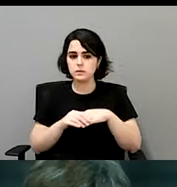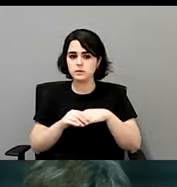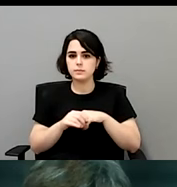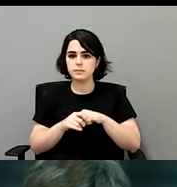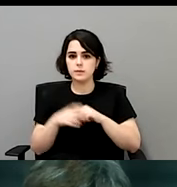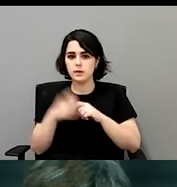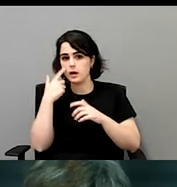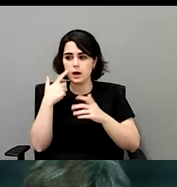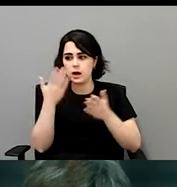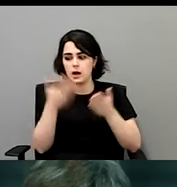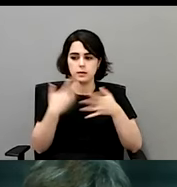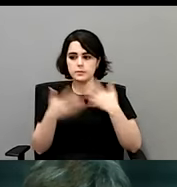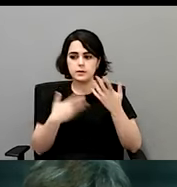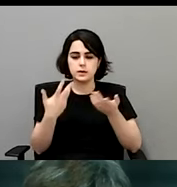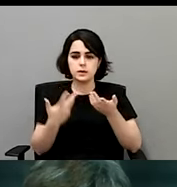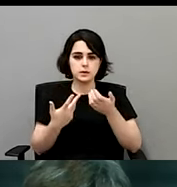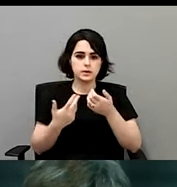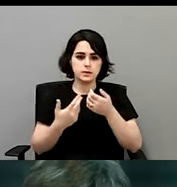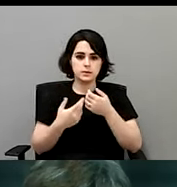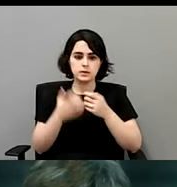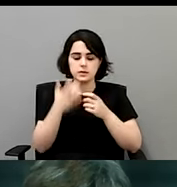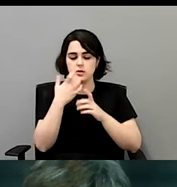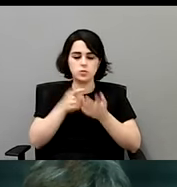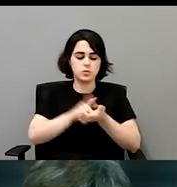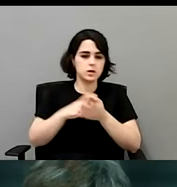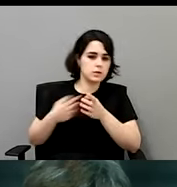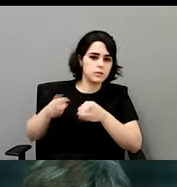A ver si recuperamos la conexión.